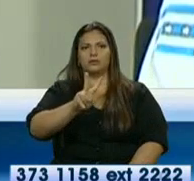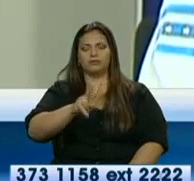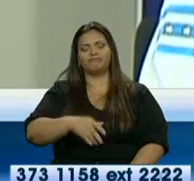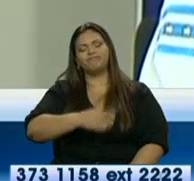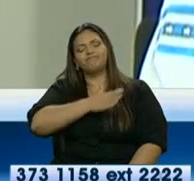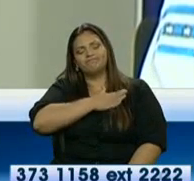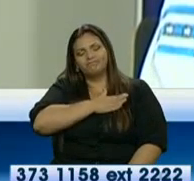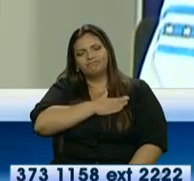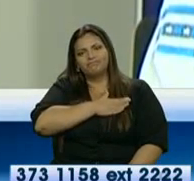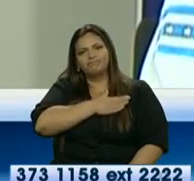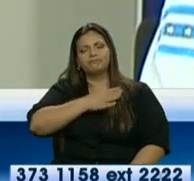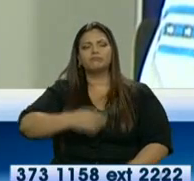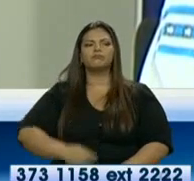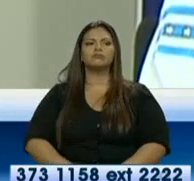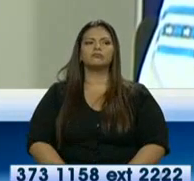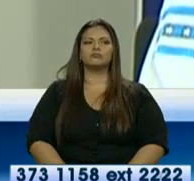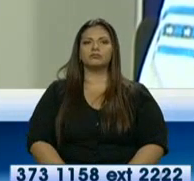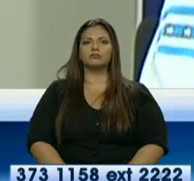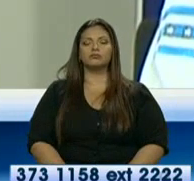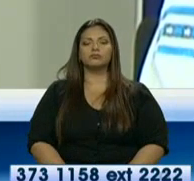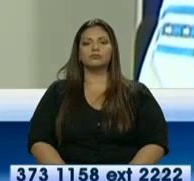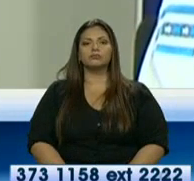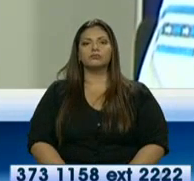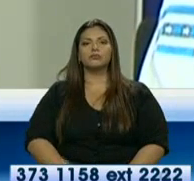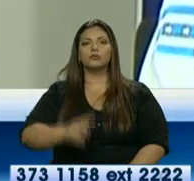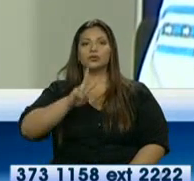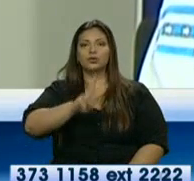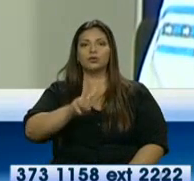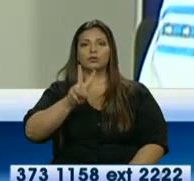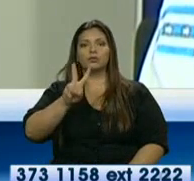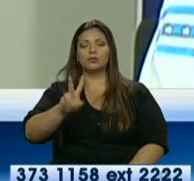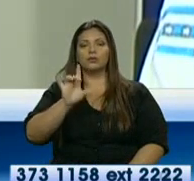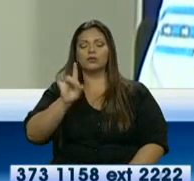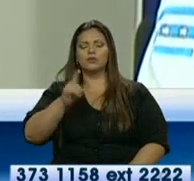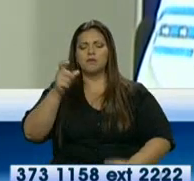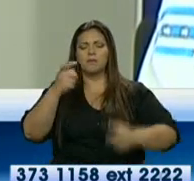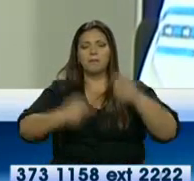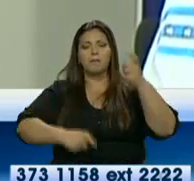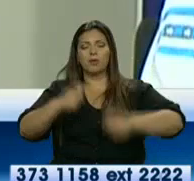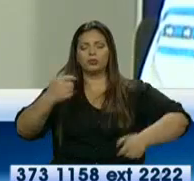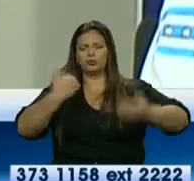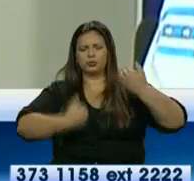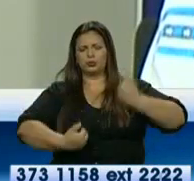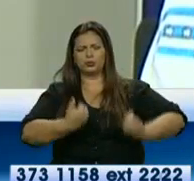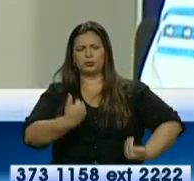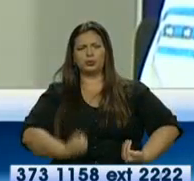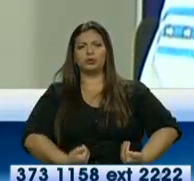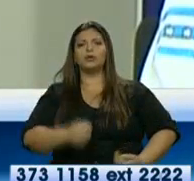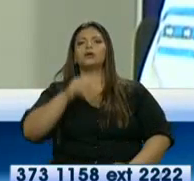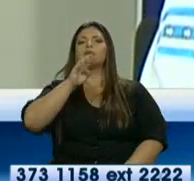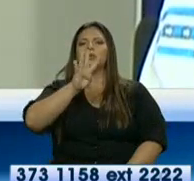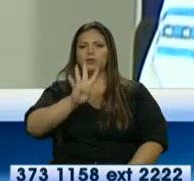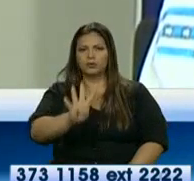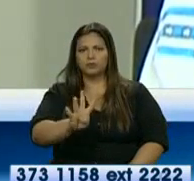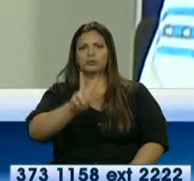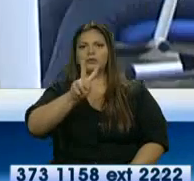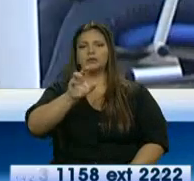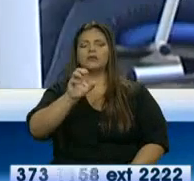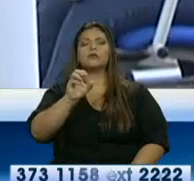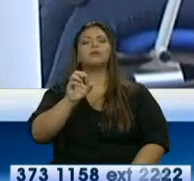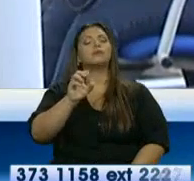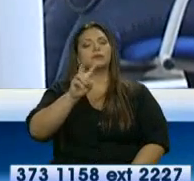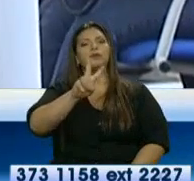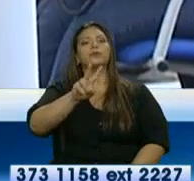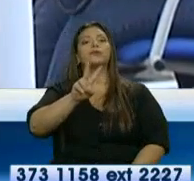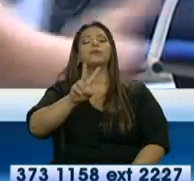Tenemos un total de 228 heridos y 460 vehículos que han estado involucrados en temas de accidente. En